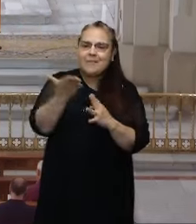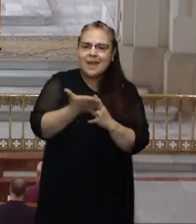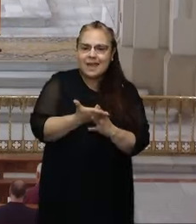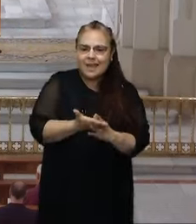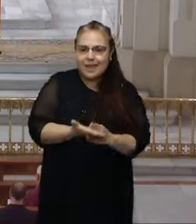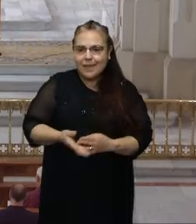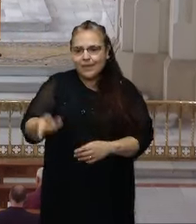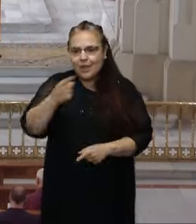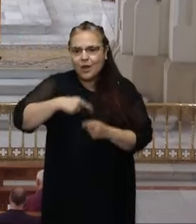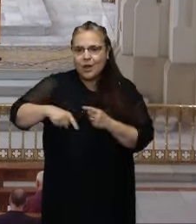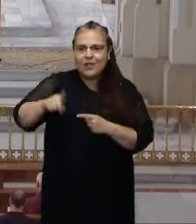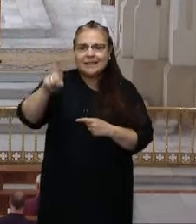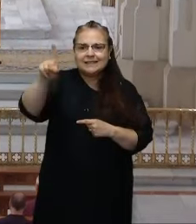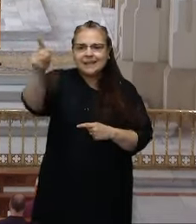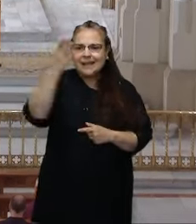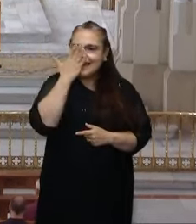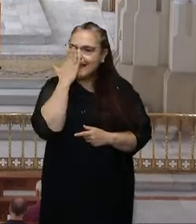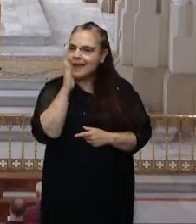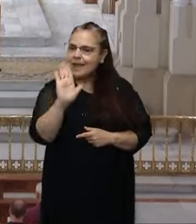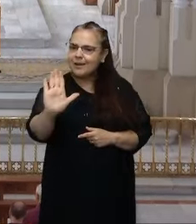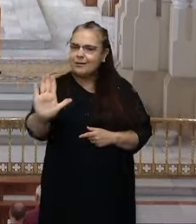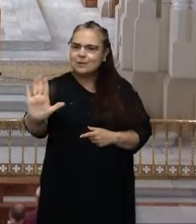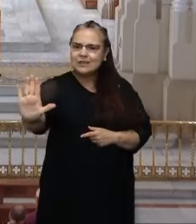en medio de ti,